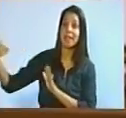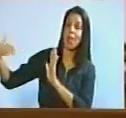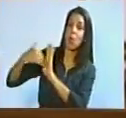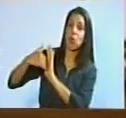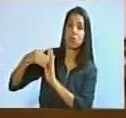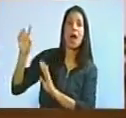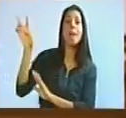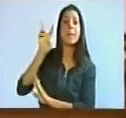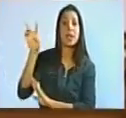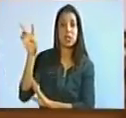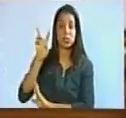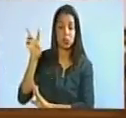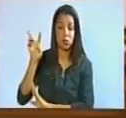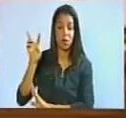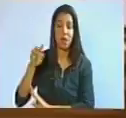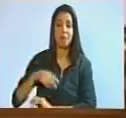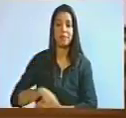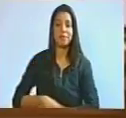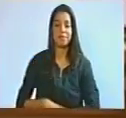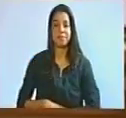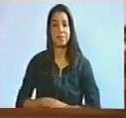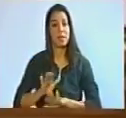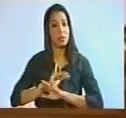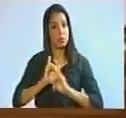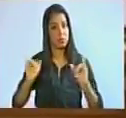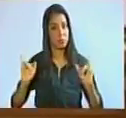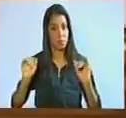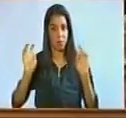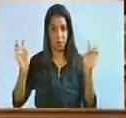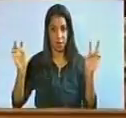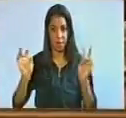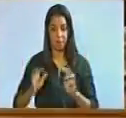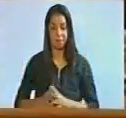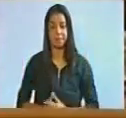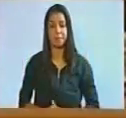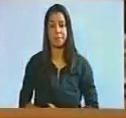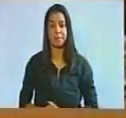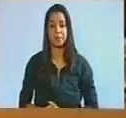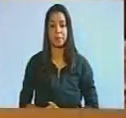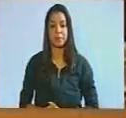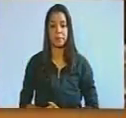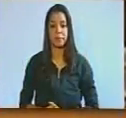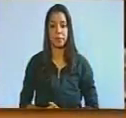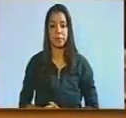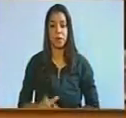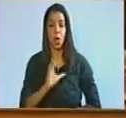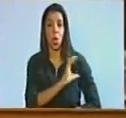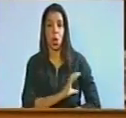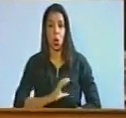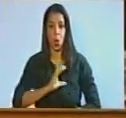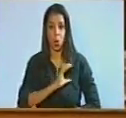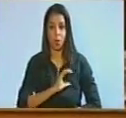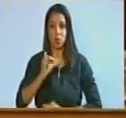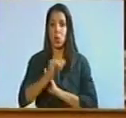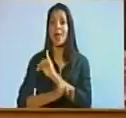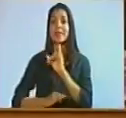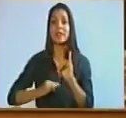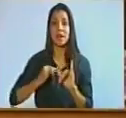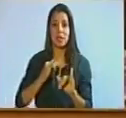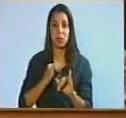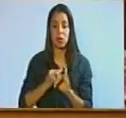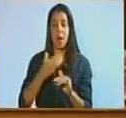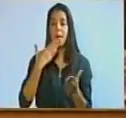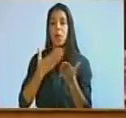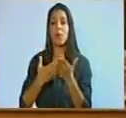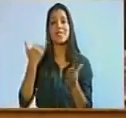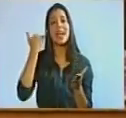República Bolivariana de Venezuela. Es todo, presidenta. Hemos recibido de la Comisión de Relaciones Internacionales una